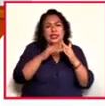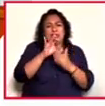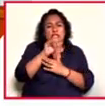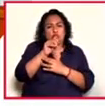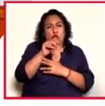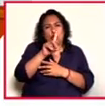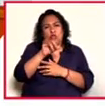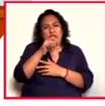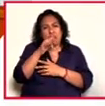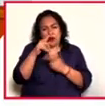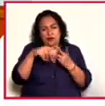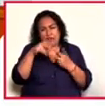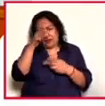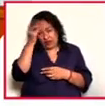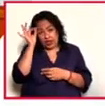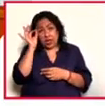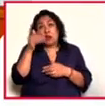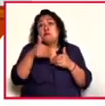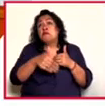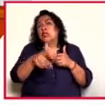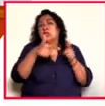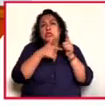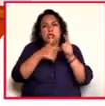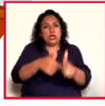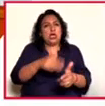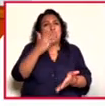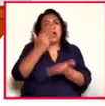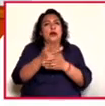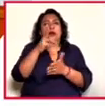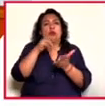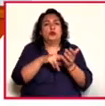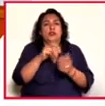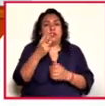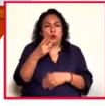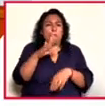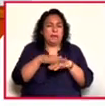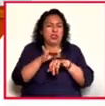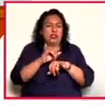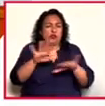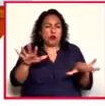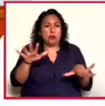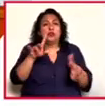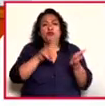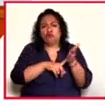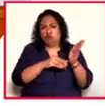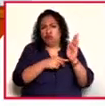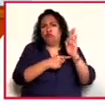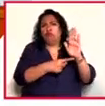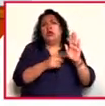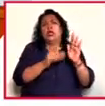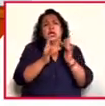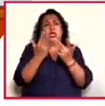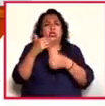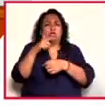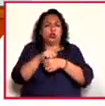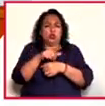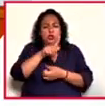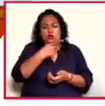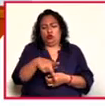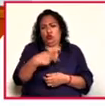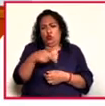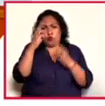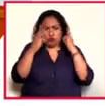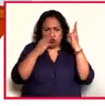y el cual se prolongará hasta 2022. Mayor información está disponible en las redes sociales del recinto.